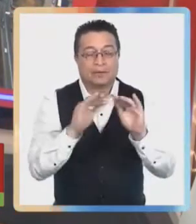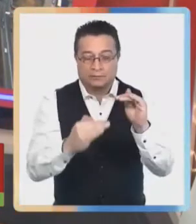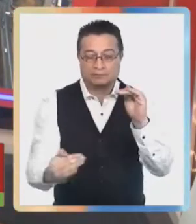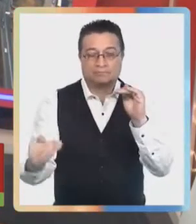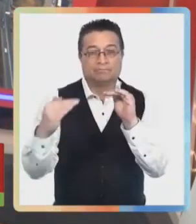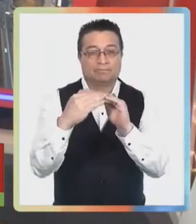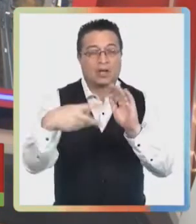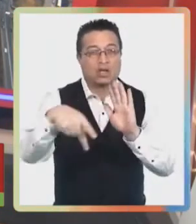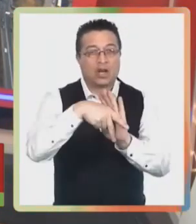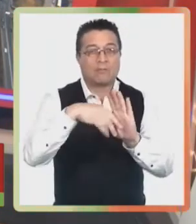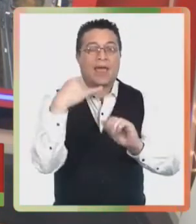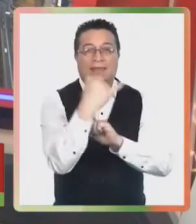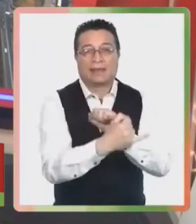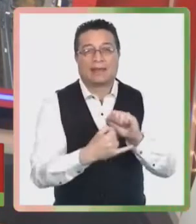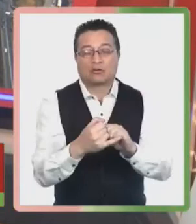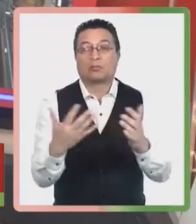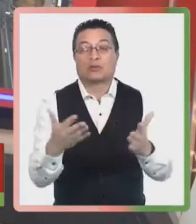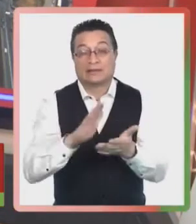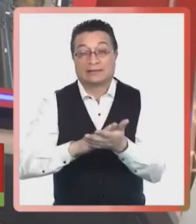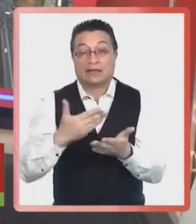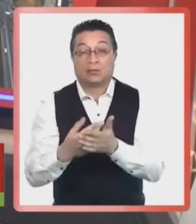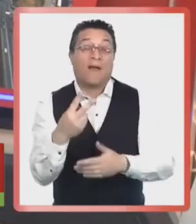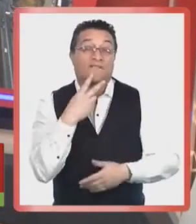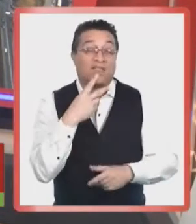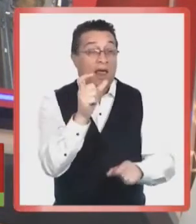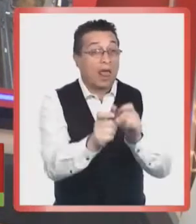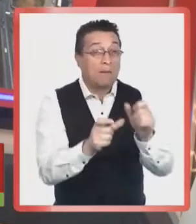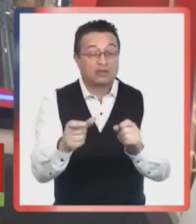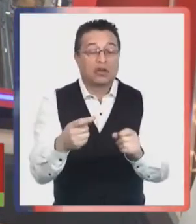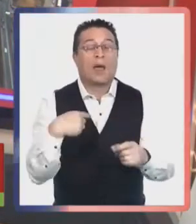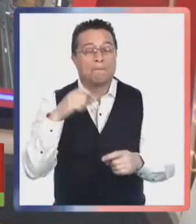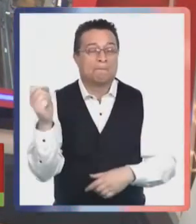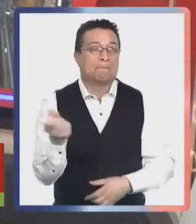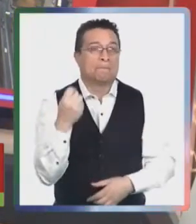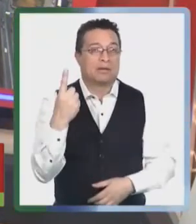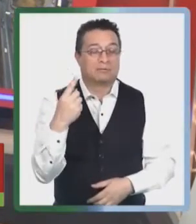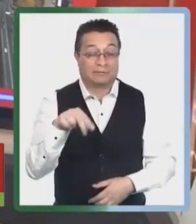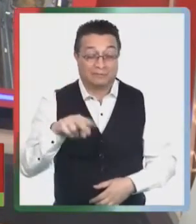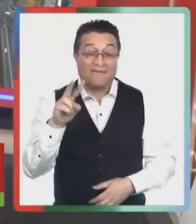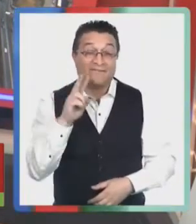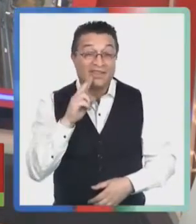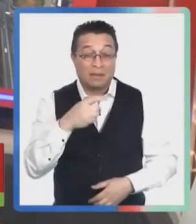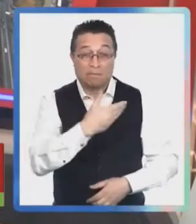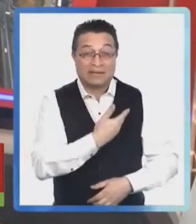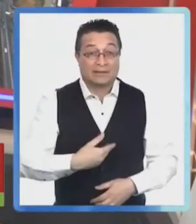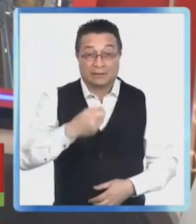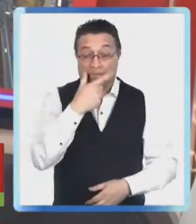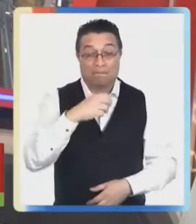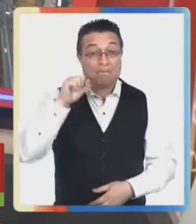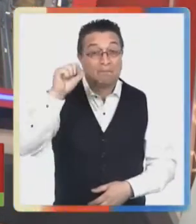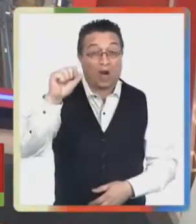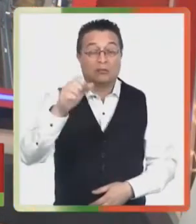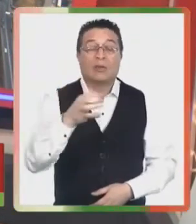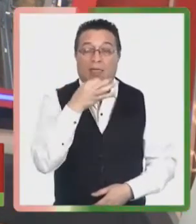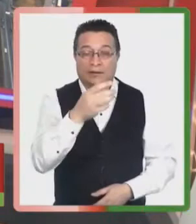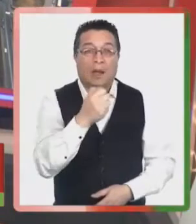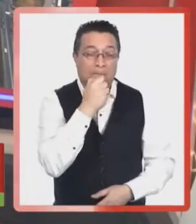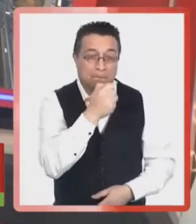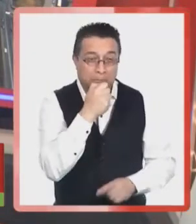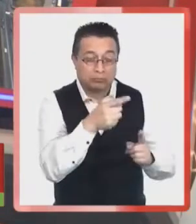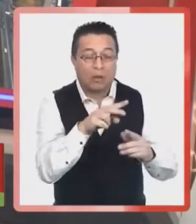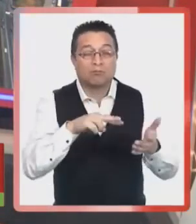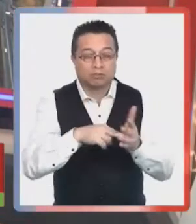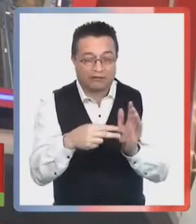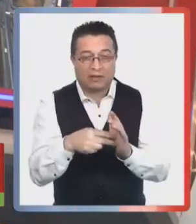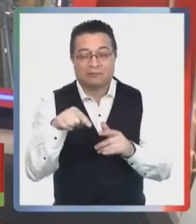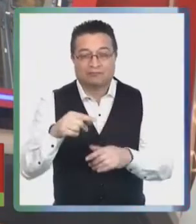tono con la normativa internacional, porque la salud y la vida de las personas está primero. Este viernes el presidente Boric abordó con la prensa las polémicas